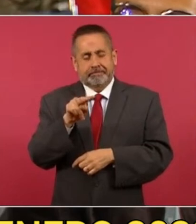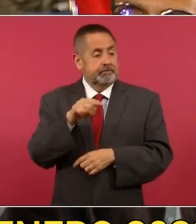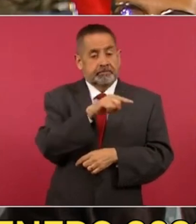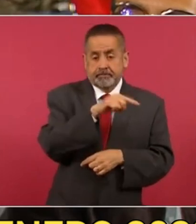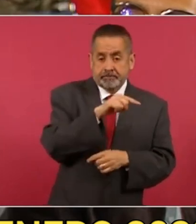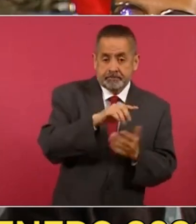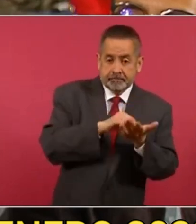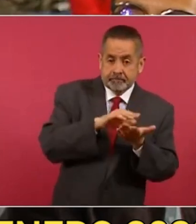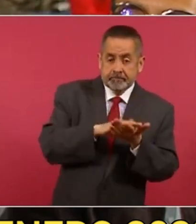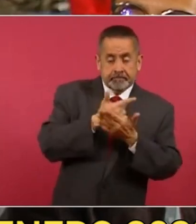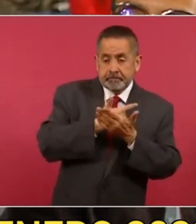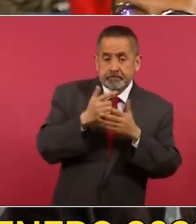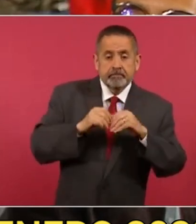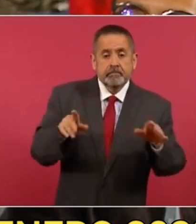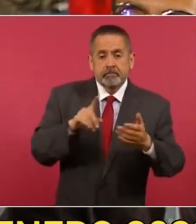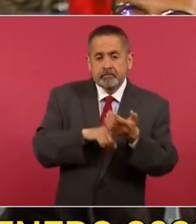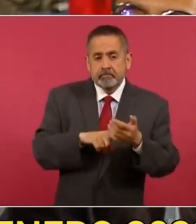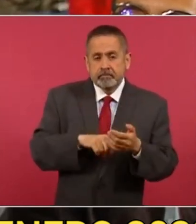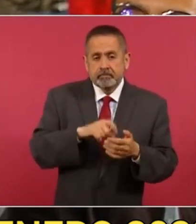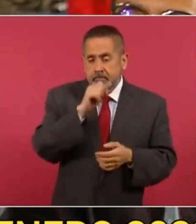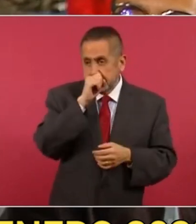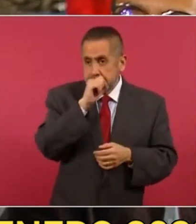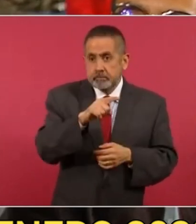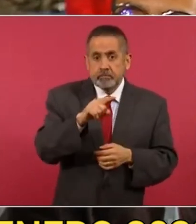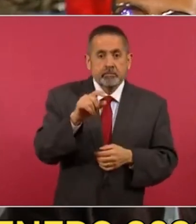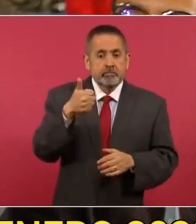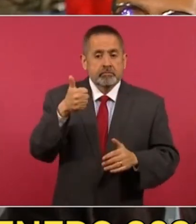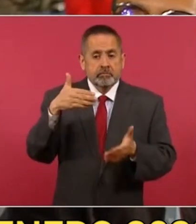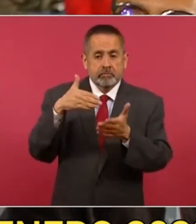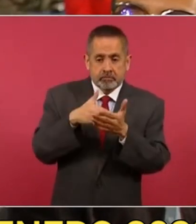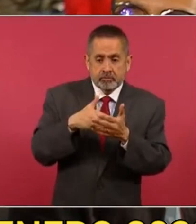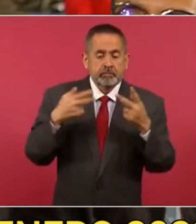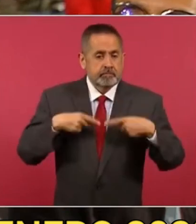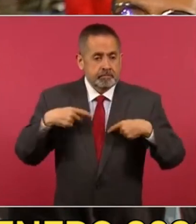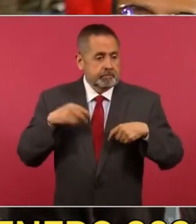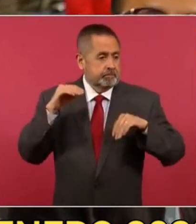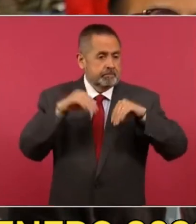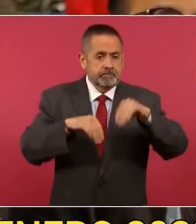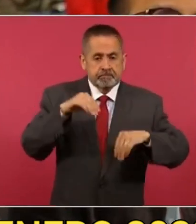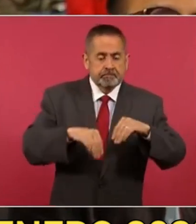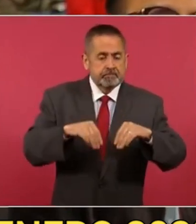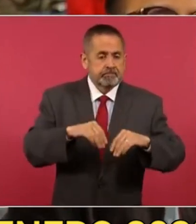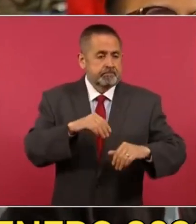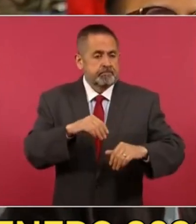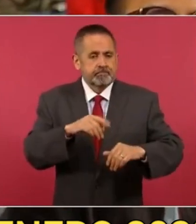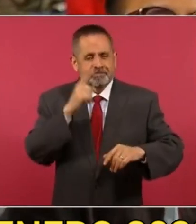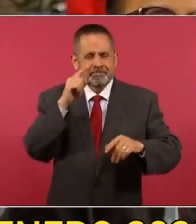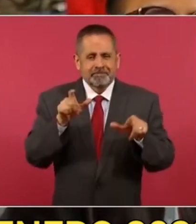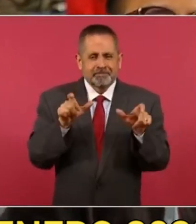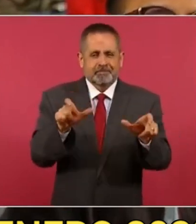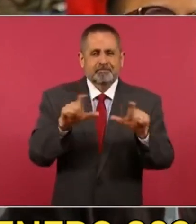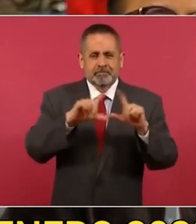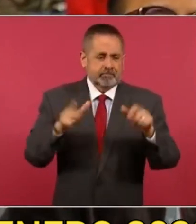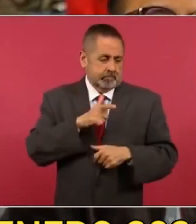datos respecto a que son aquí se dijo, más de 6,000 elementos que van o que ya están en estas